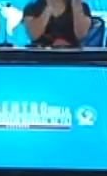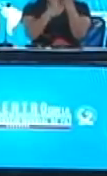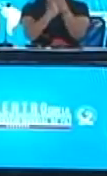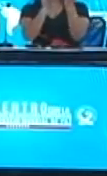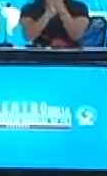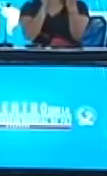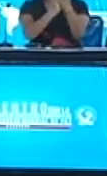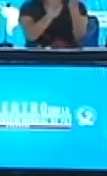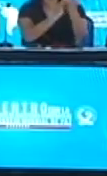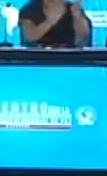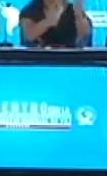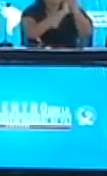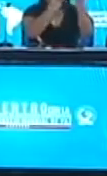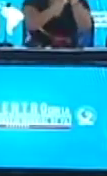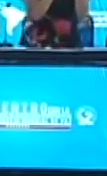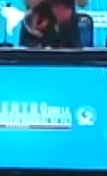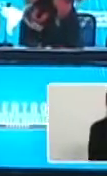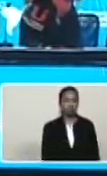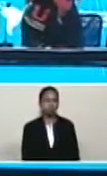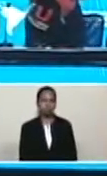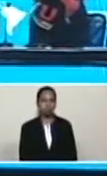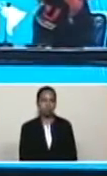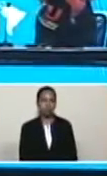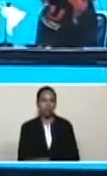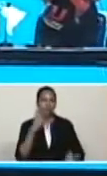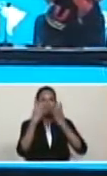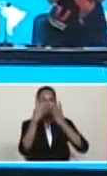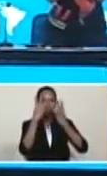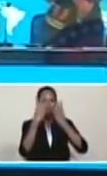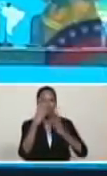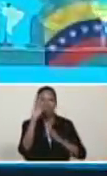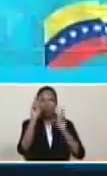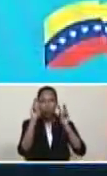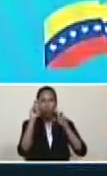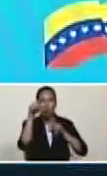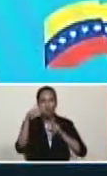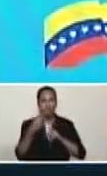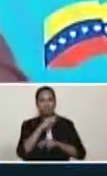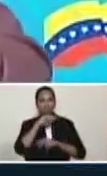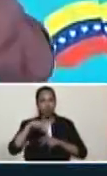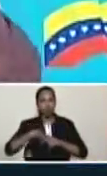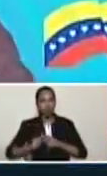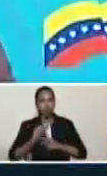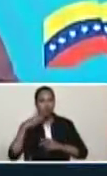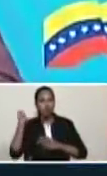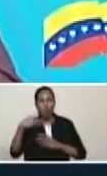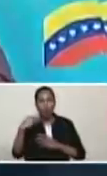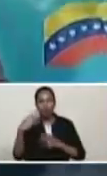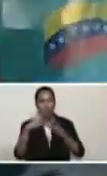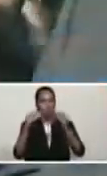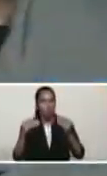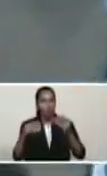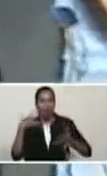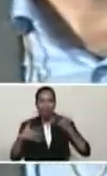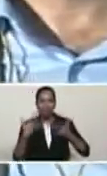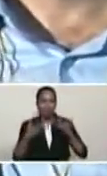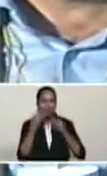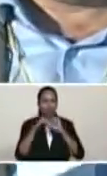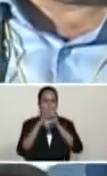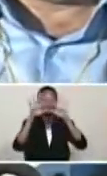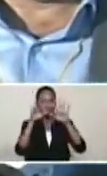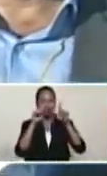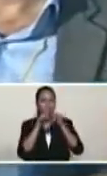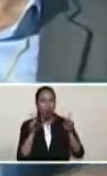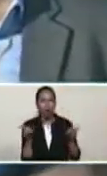en Venezuela, en conmemoración de la Batalla de Carabobo, como uno de los eventos que brille lo que va a ser